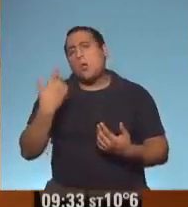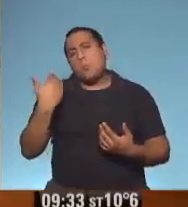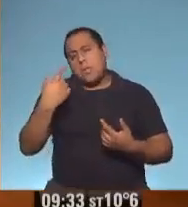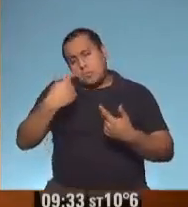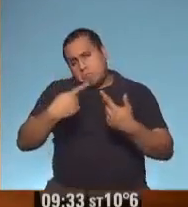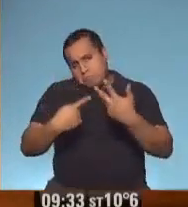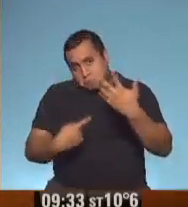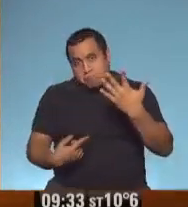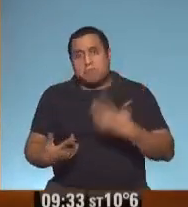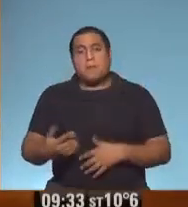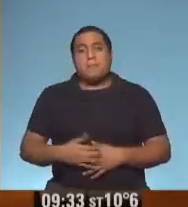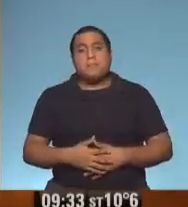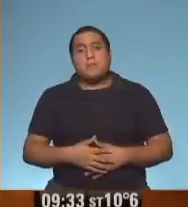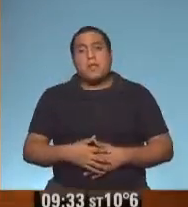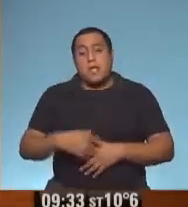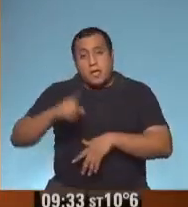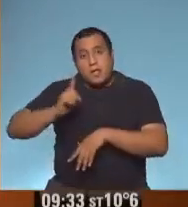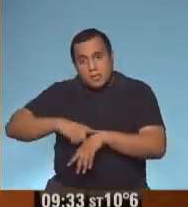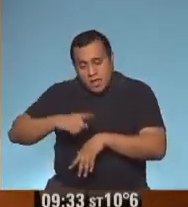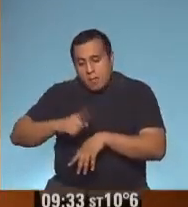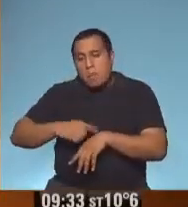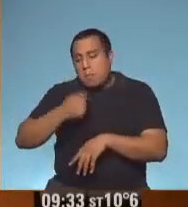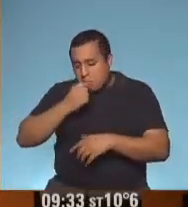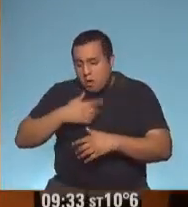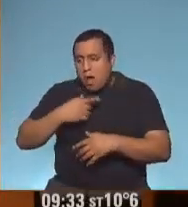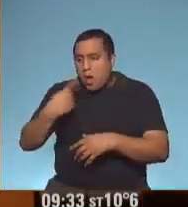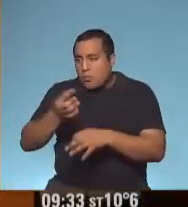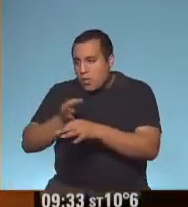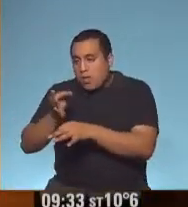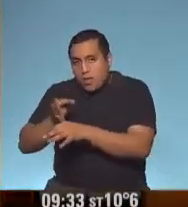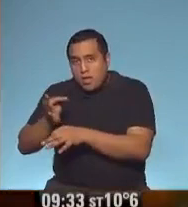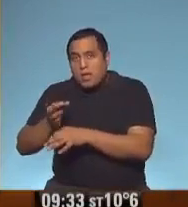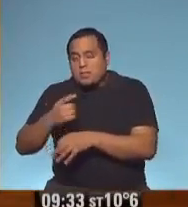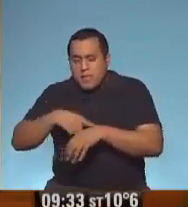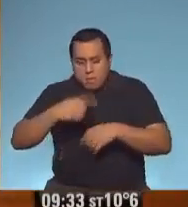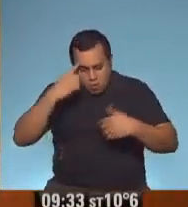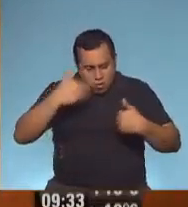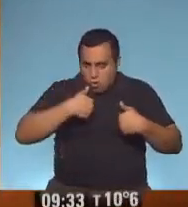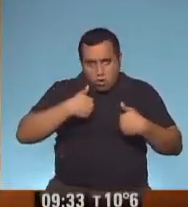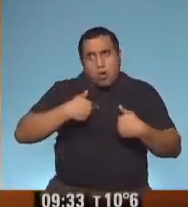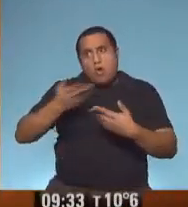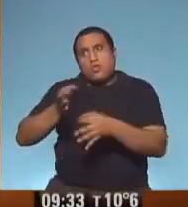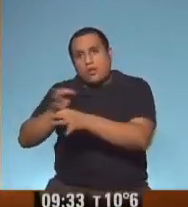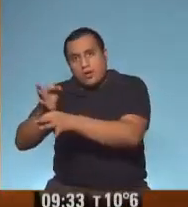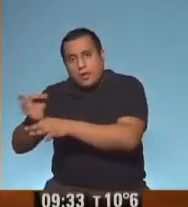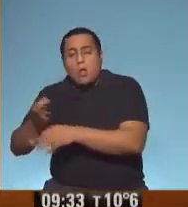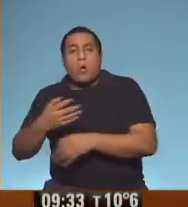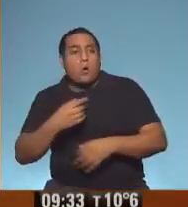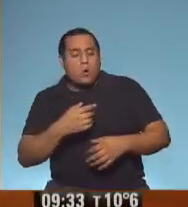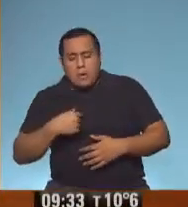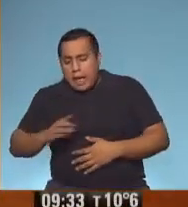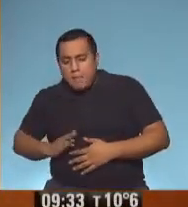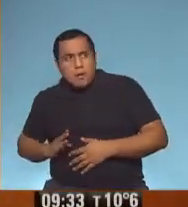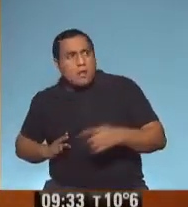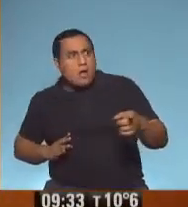cosas. Renuncian a su tiempo para enseñar a otros. O dan comida a otros si tienen más hambre que